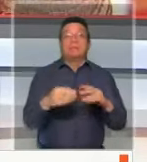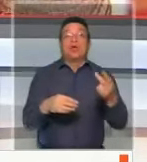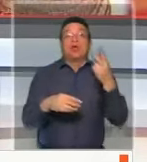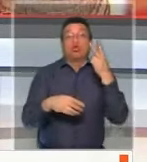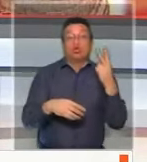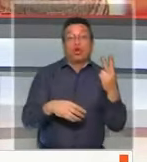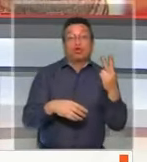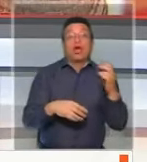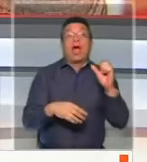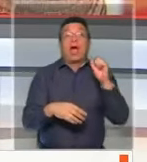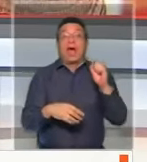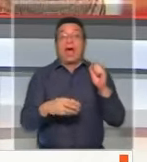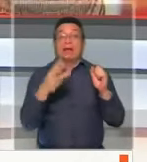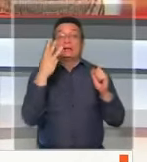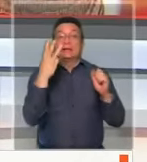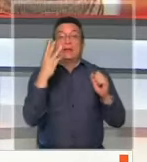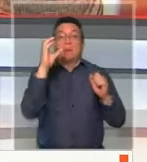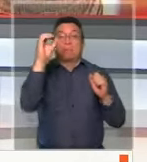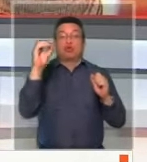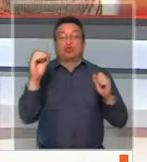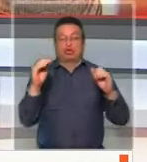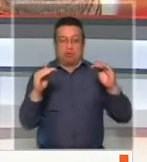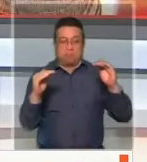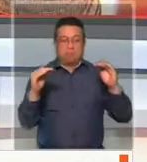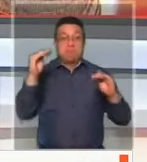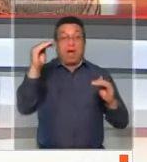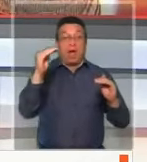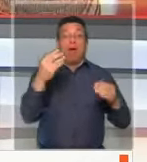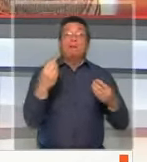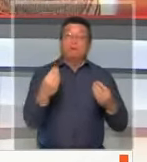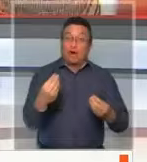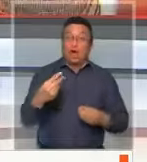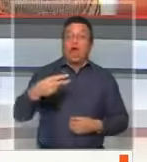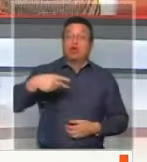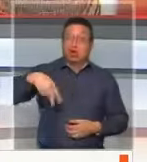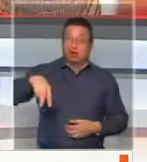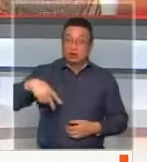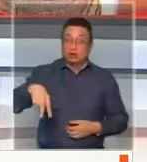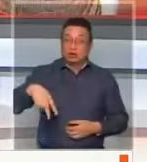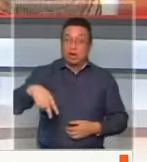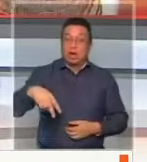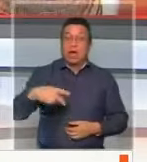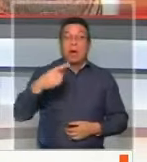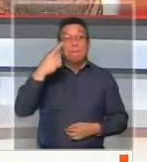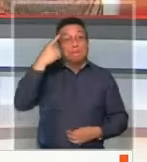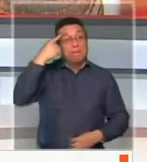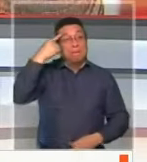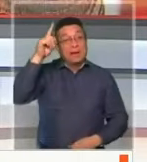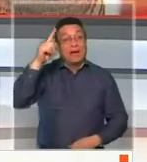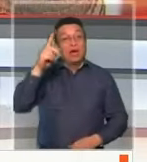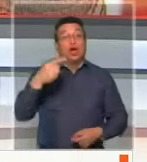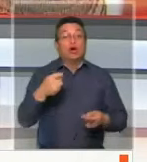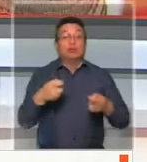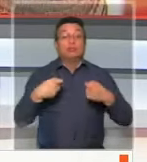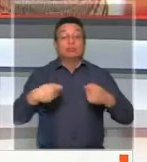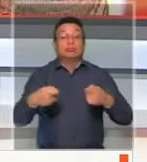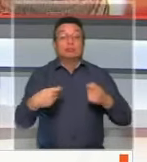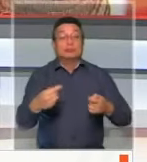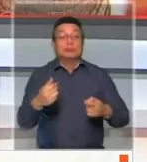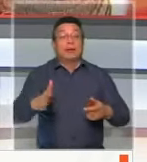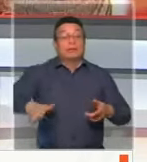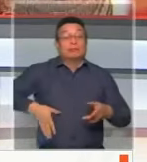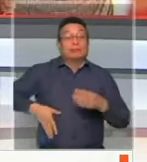un 2 y un 3% sin duda una buena noticia pero respecto al costo de la vida los